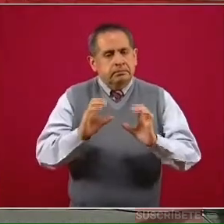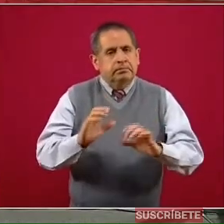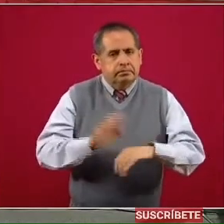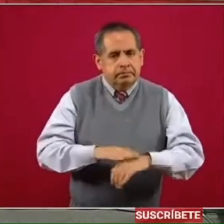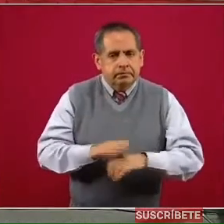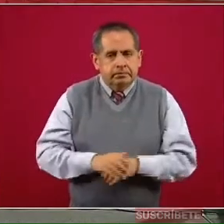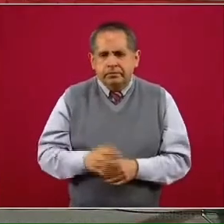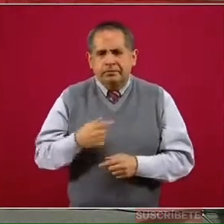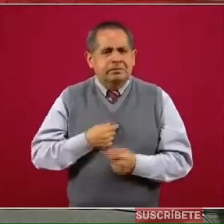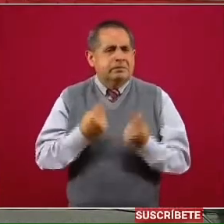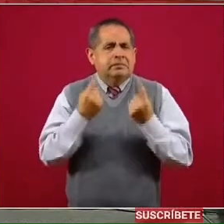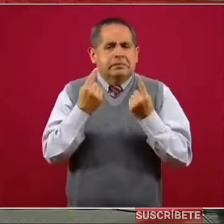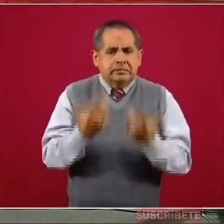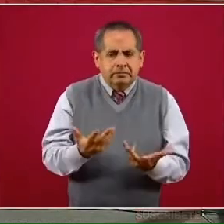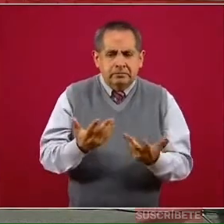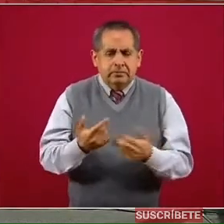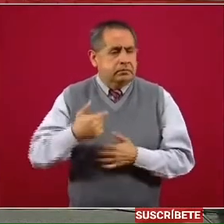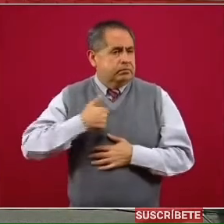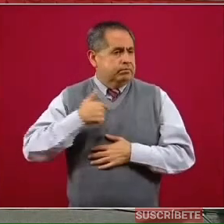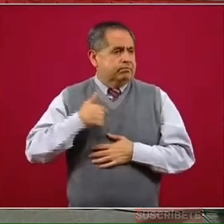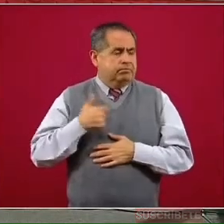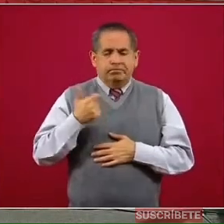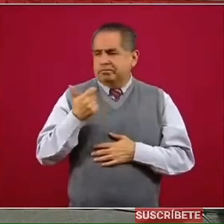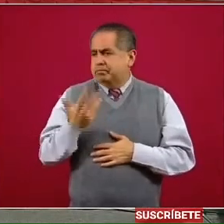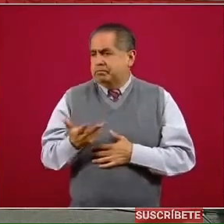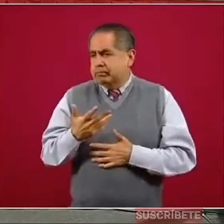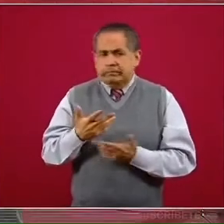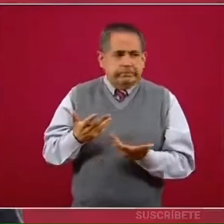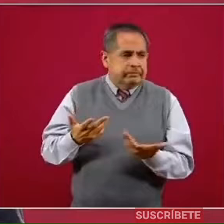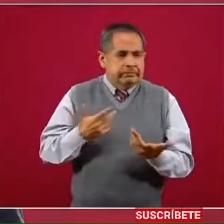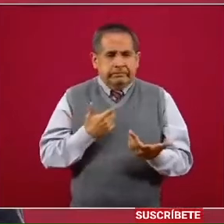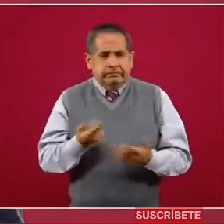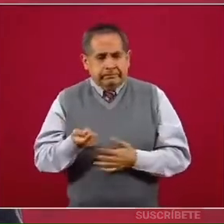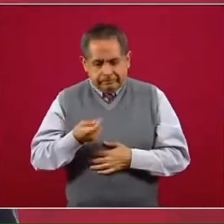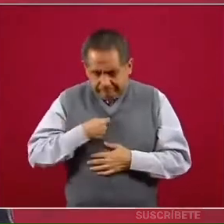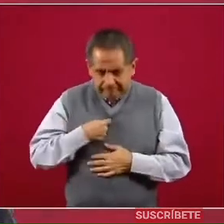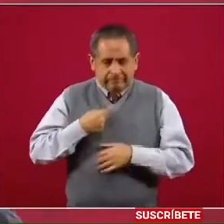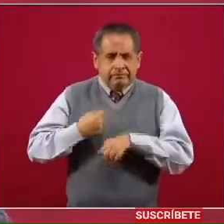hacer en caso de tener estas situaciones de mayor peligro?